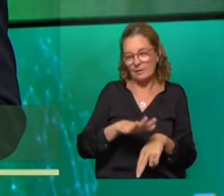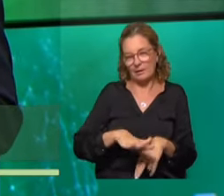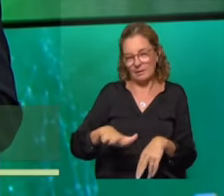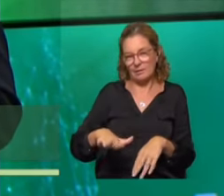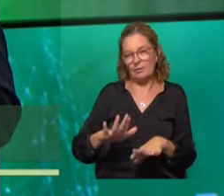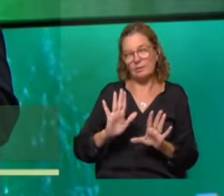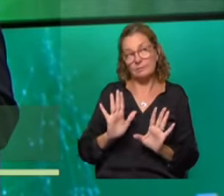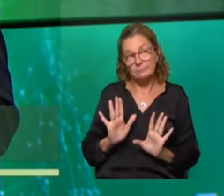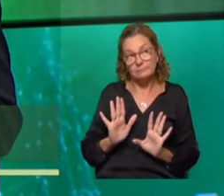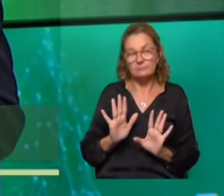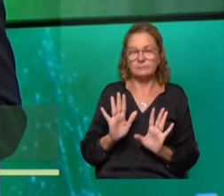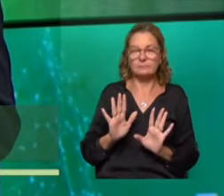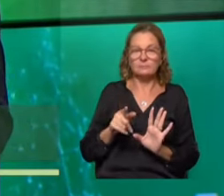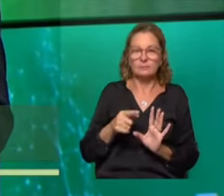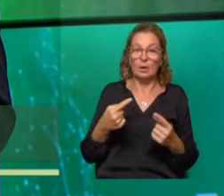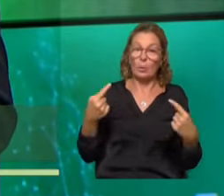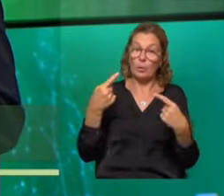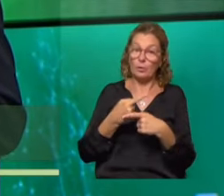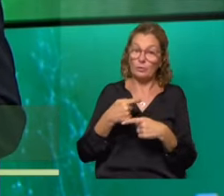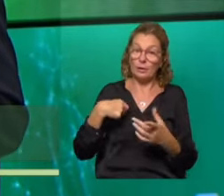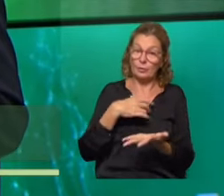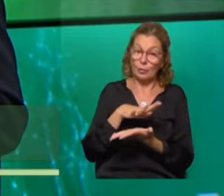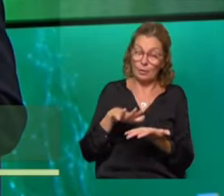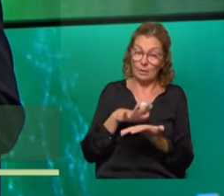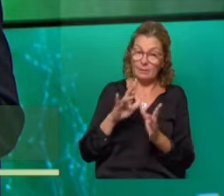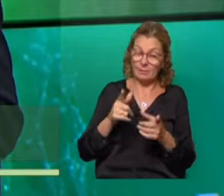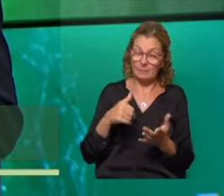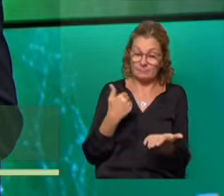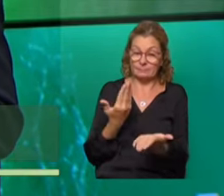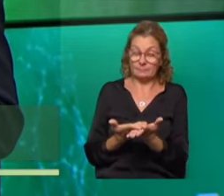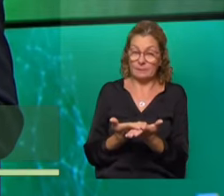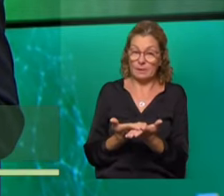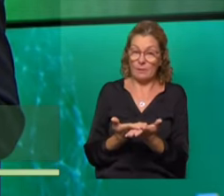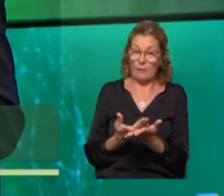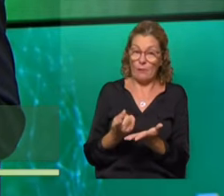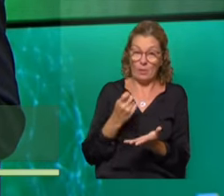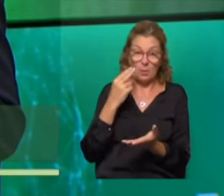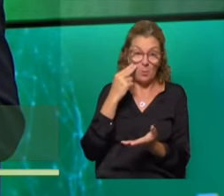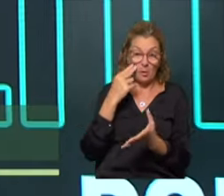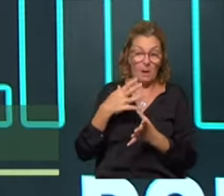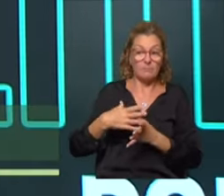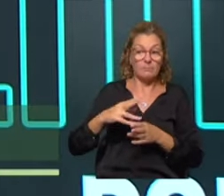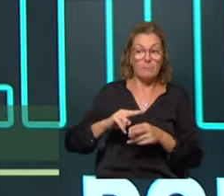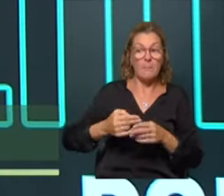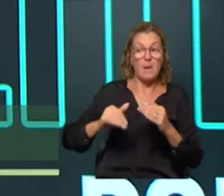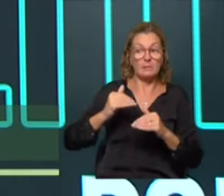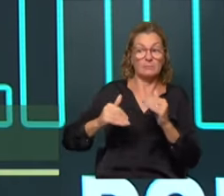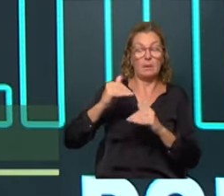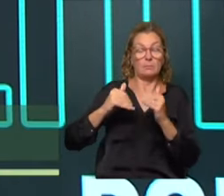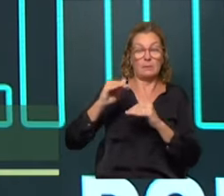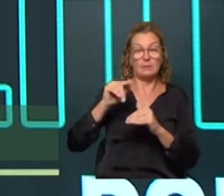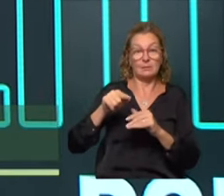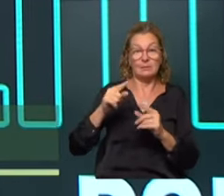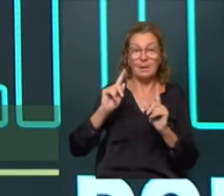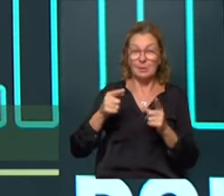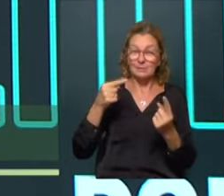niñas particularmente, que sobre todo desde la oposición y sociedad civil se han planteado con mucha fuerza como un problema creciente. Sí, y hay un punto adicional